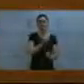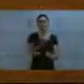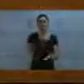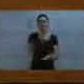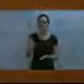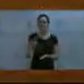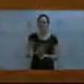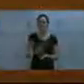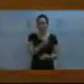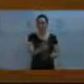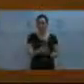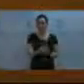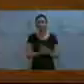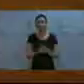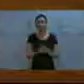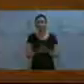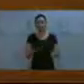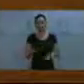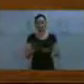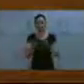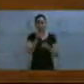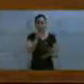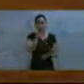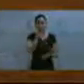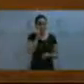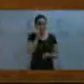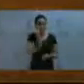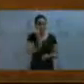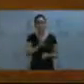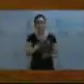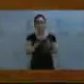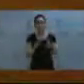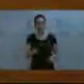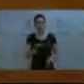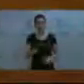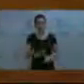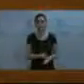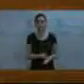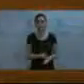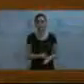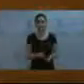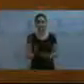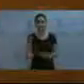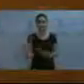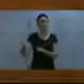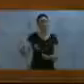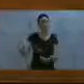tanto nacionales como internacionales, no nos traen solamente a turistas. Y usted lo reconoció aquí. No traen solamente a